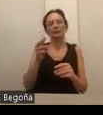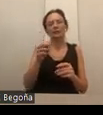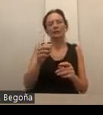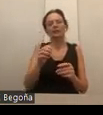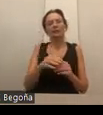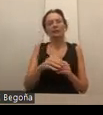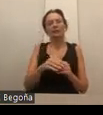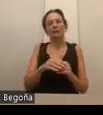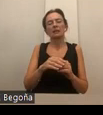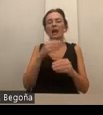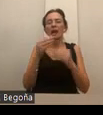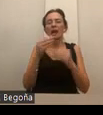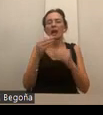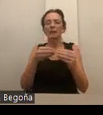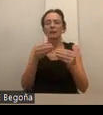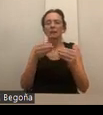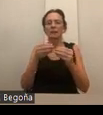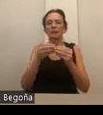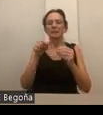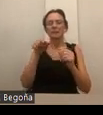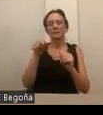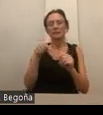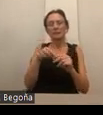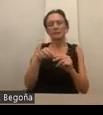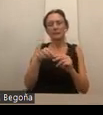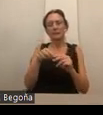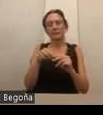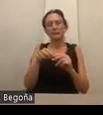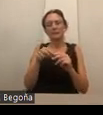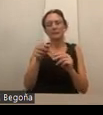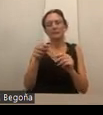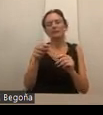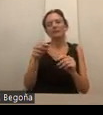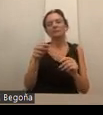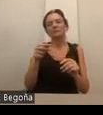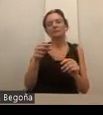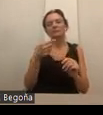lo que hace es disminuir, suplen, de cierta manera,